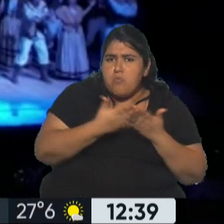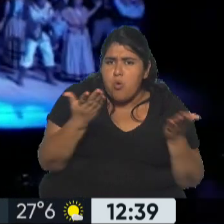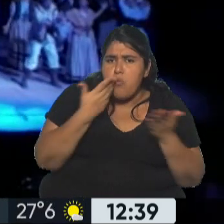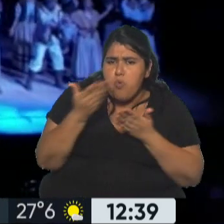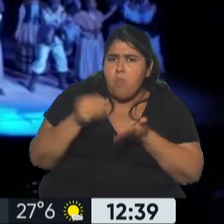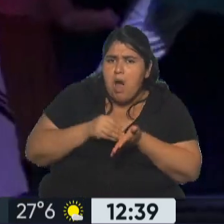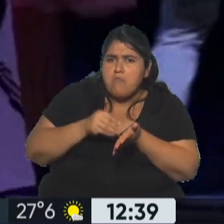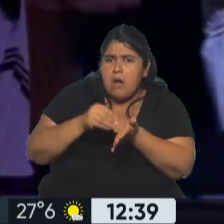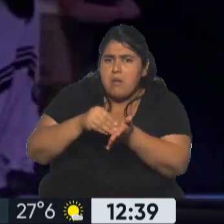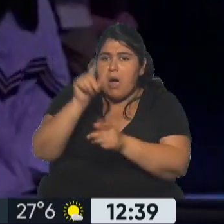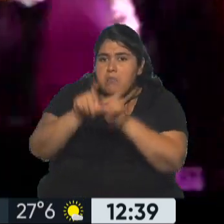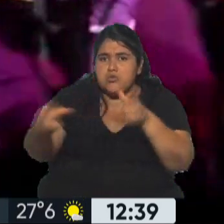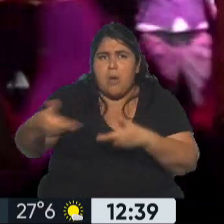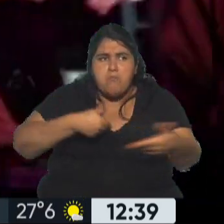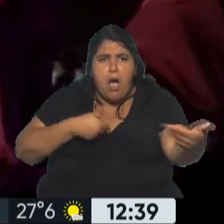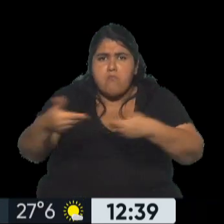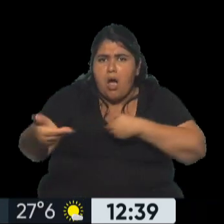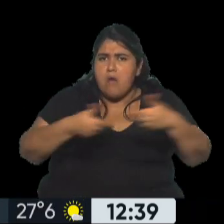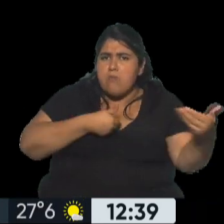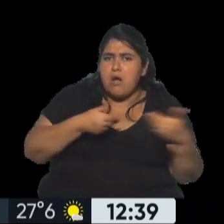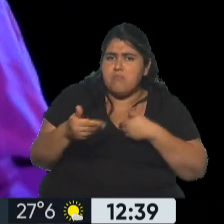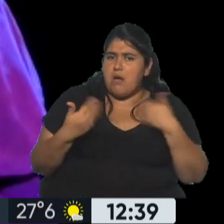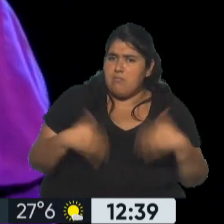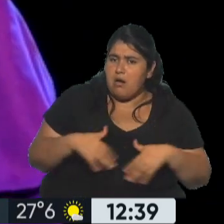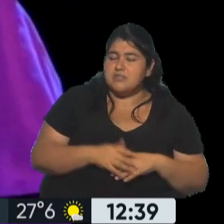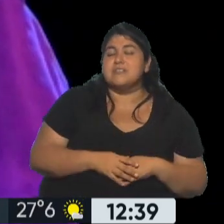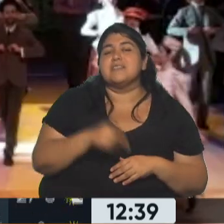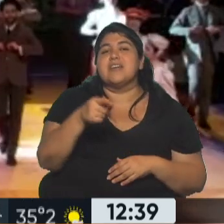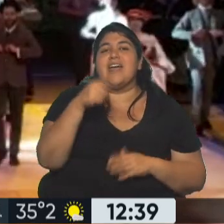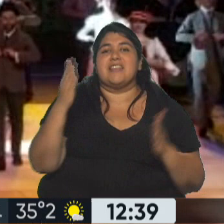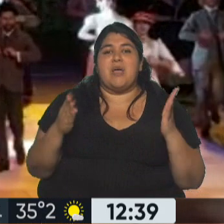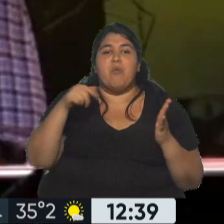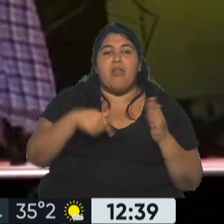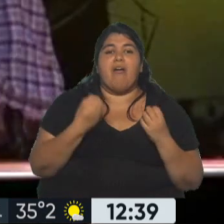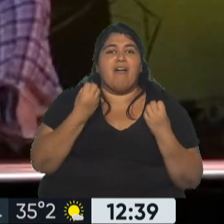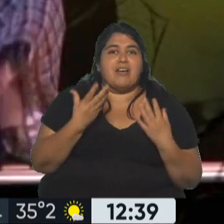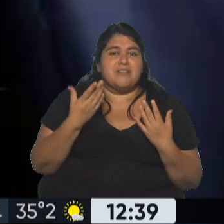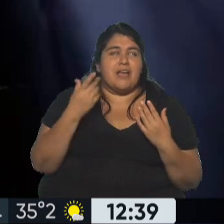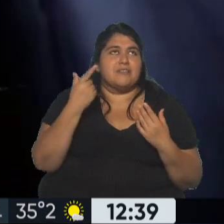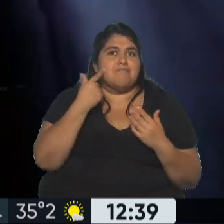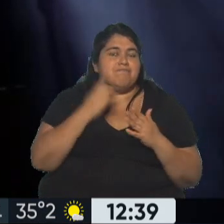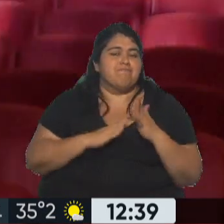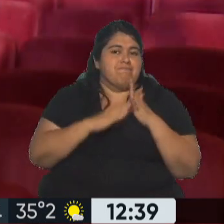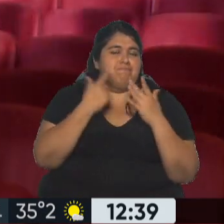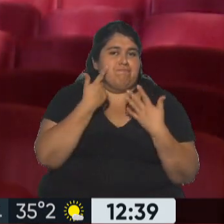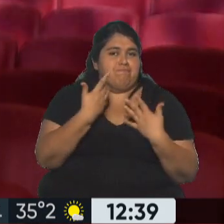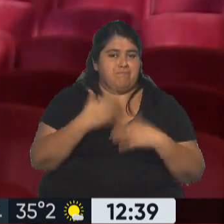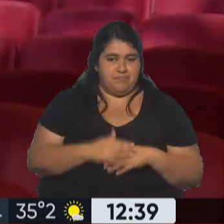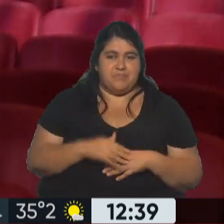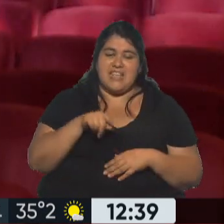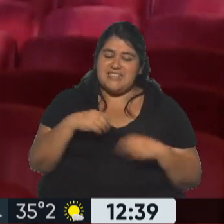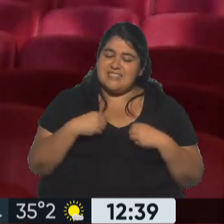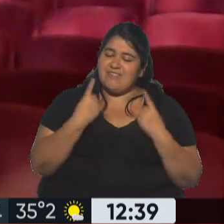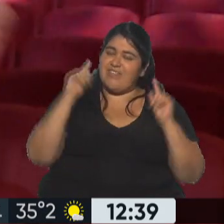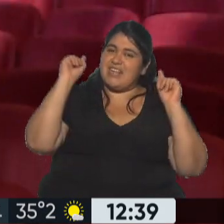sigue pidiendo. ¿Qué significa para vos ser parte de la temporada? Bueno, eso me parece que es algo que es